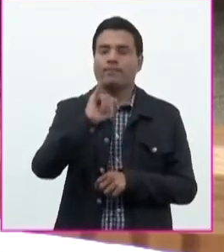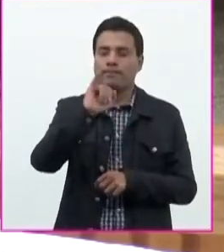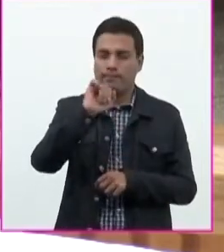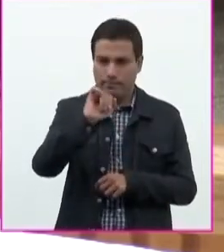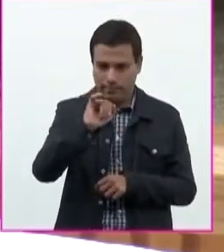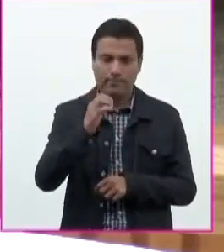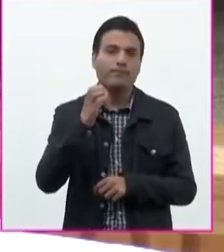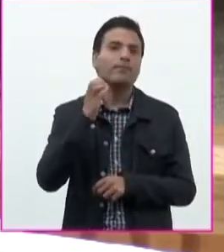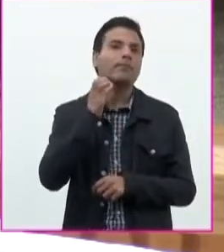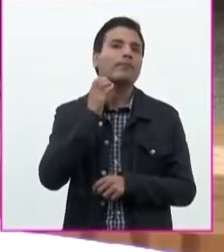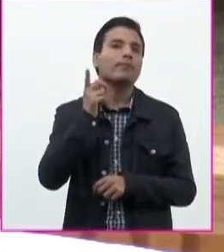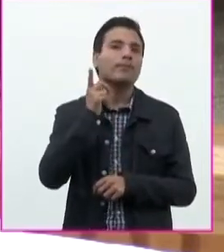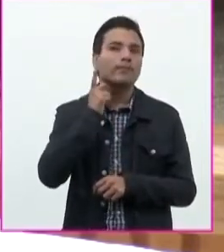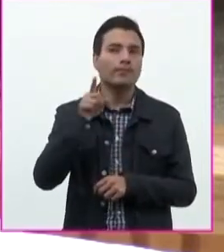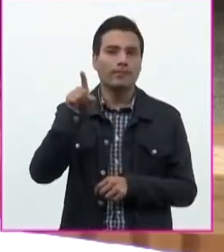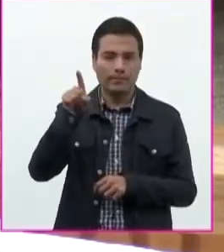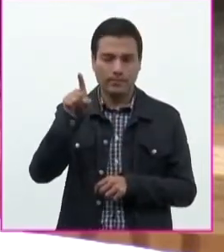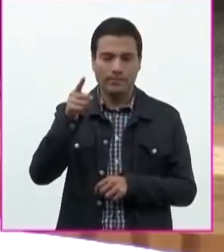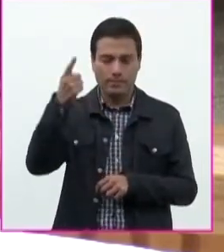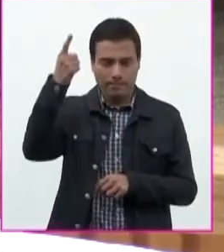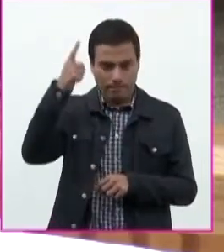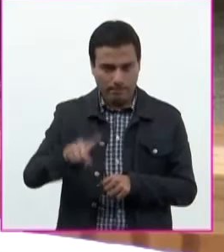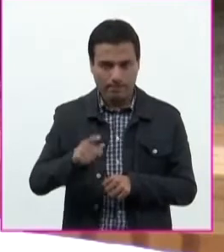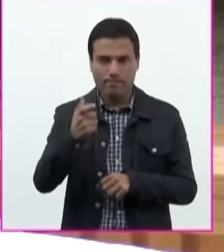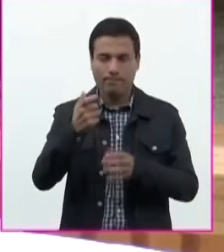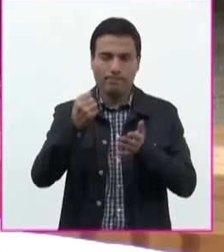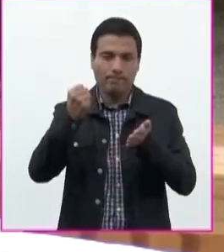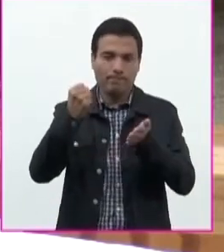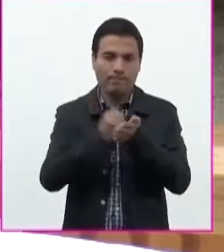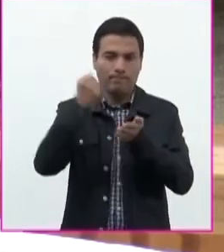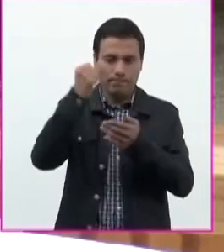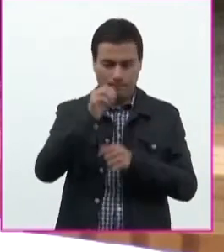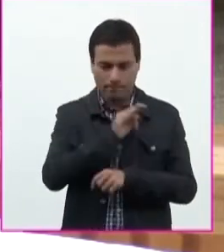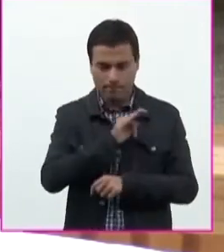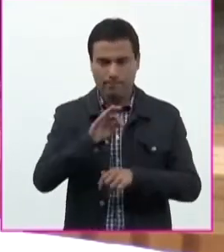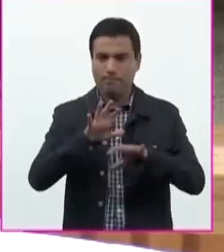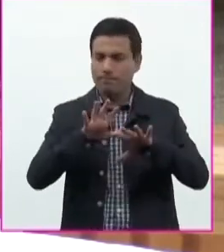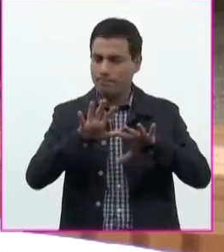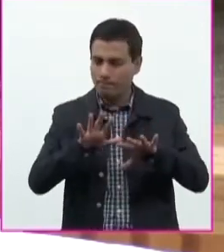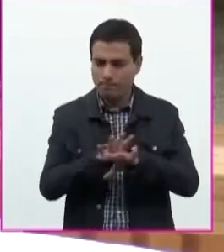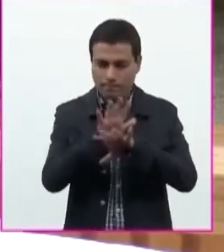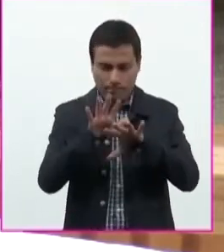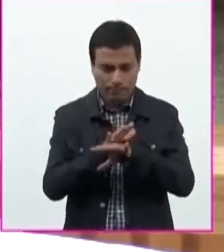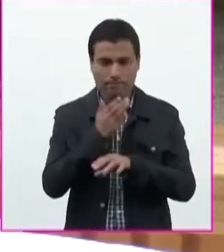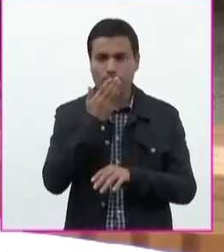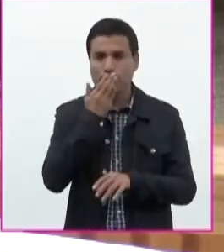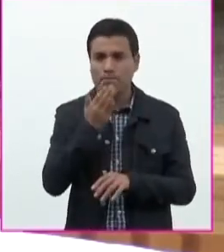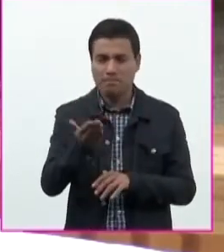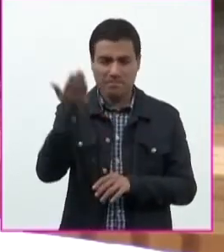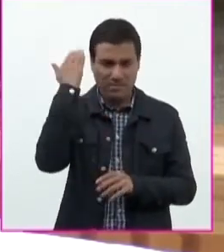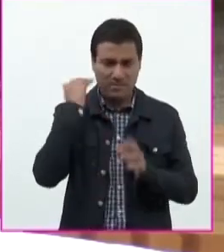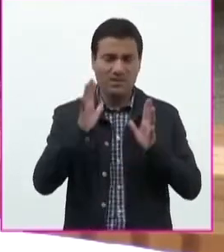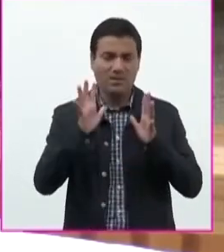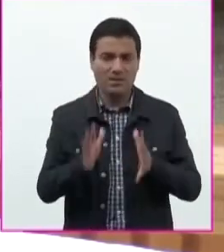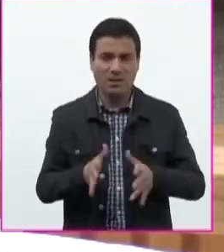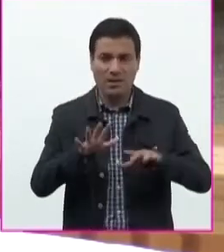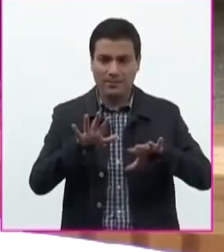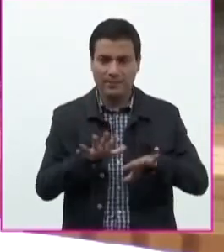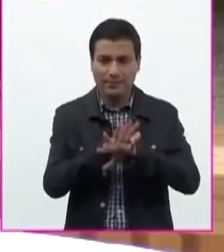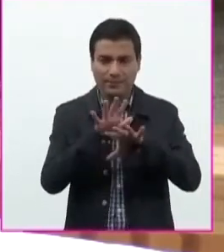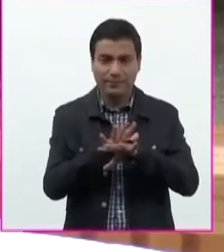presupuesto es cierto también que puede modificarlo y también como lo ha hecho en el pasado pero cualquier